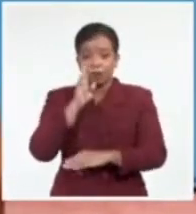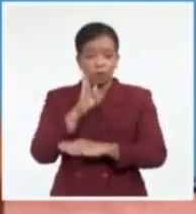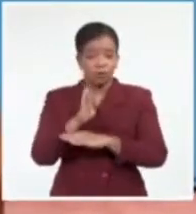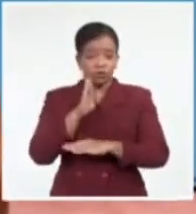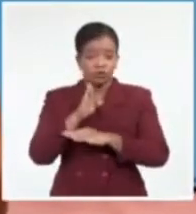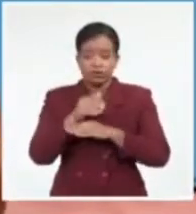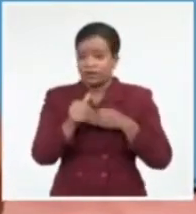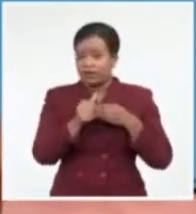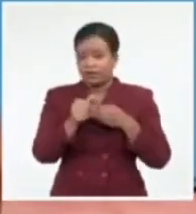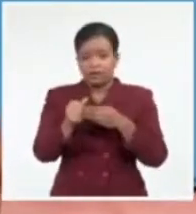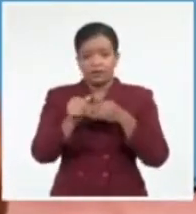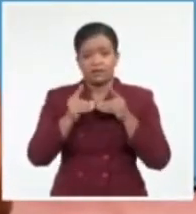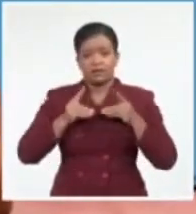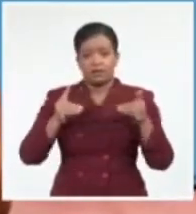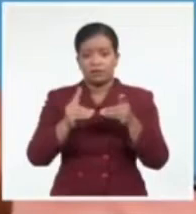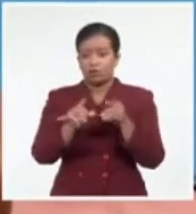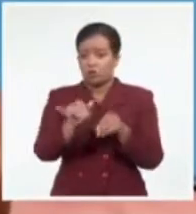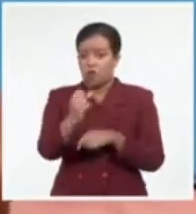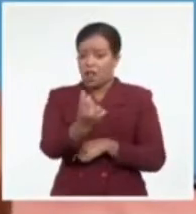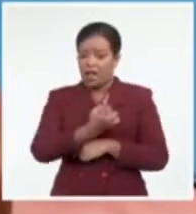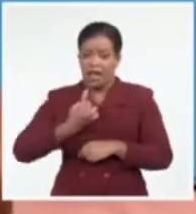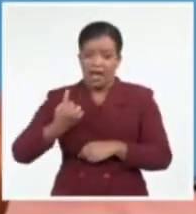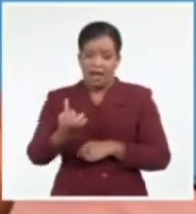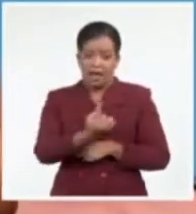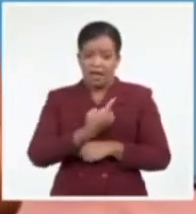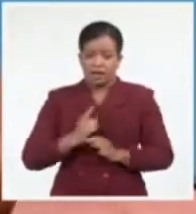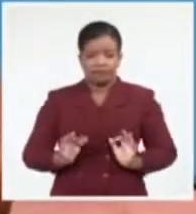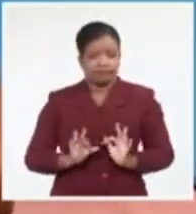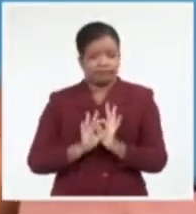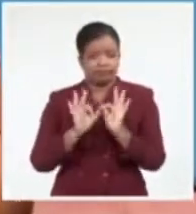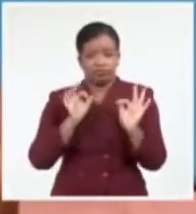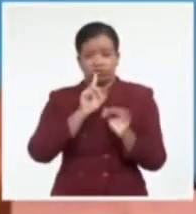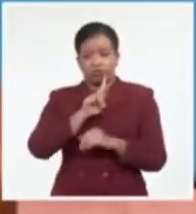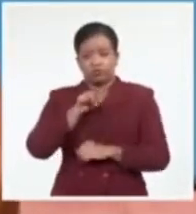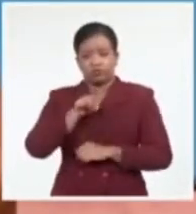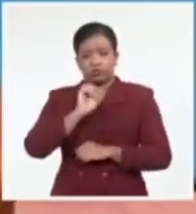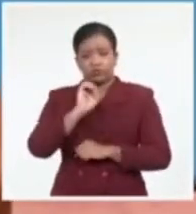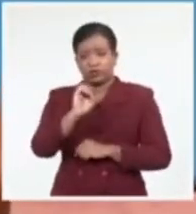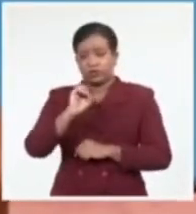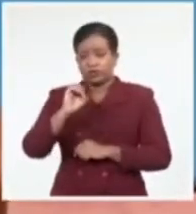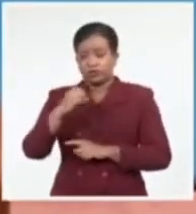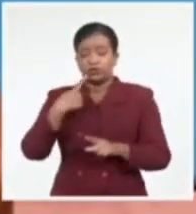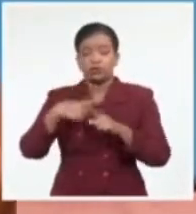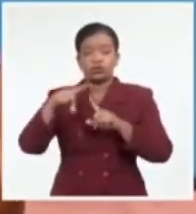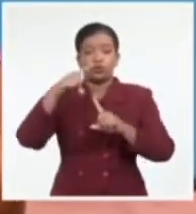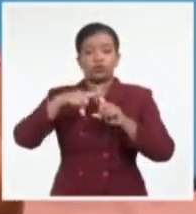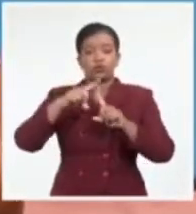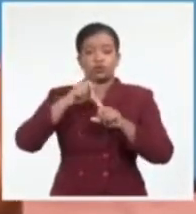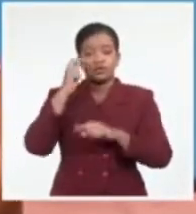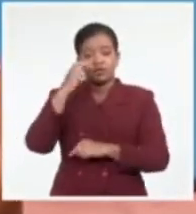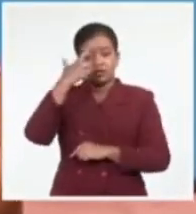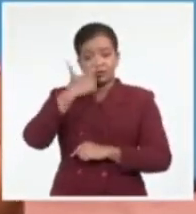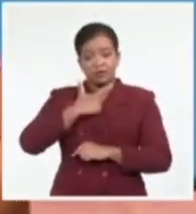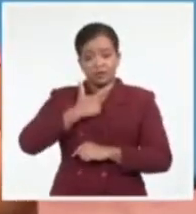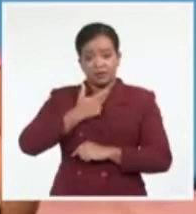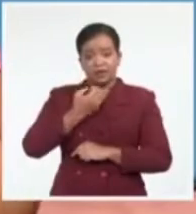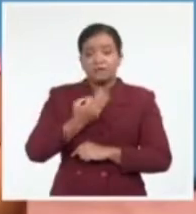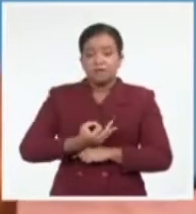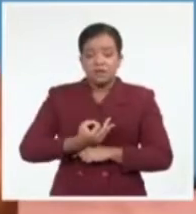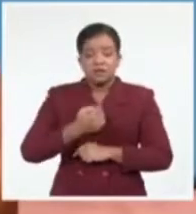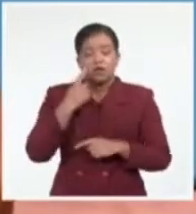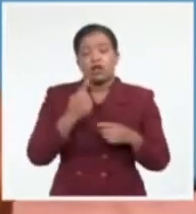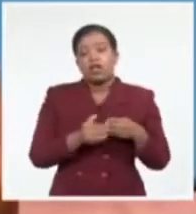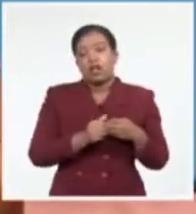departamento, también en promedio de carreras limpias con 1.00. Y el tunero que juega con Ciego de Ávila, Héctor Castillo, marchaba líder